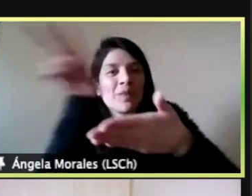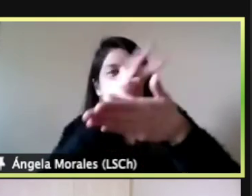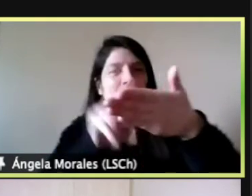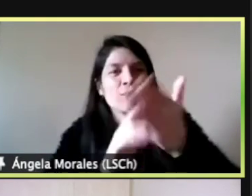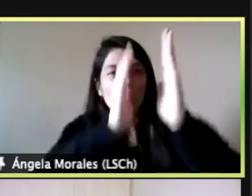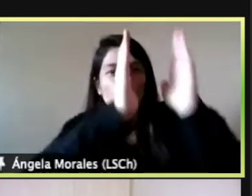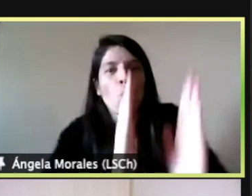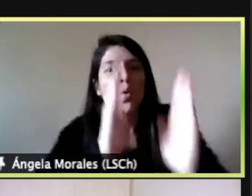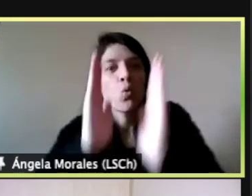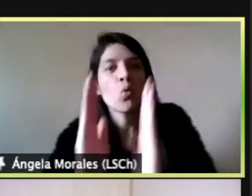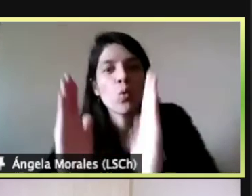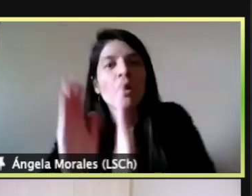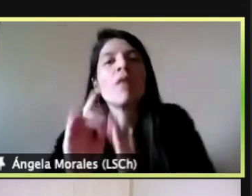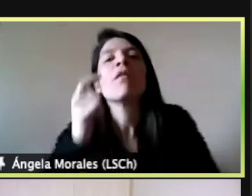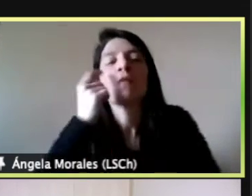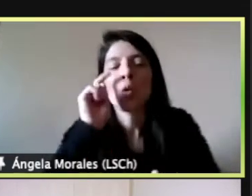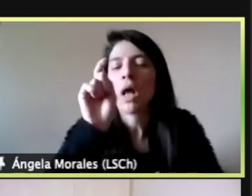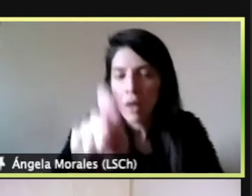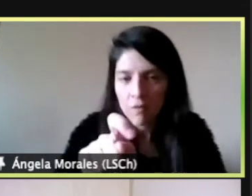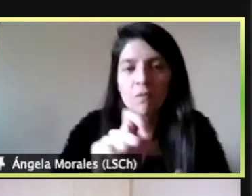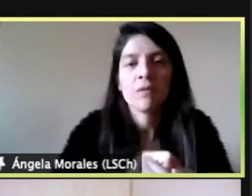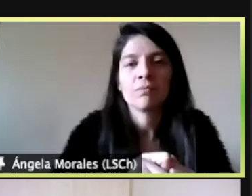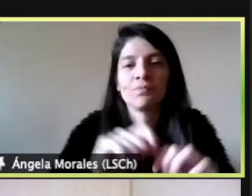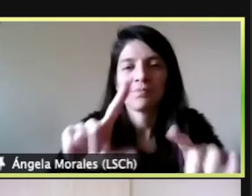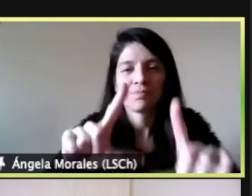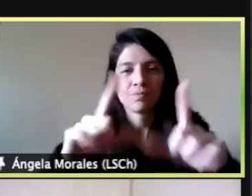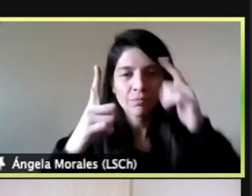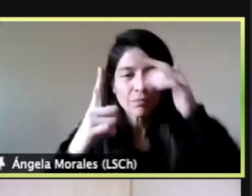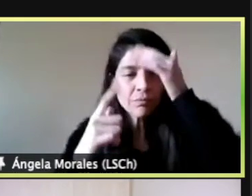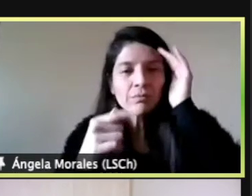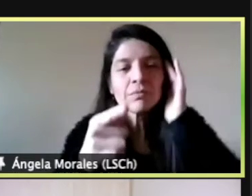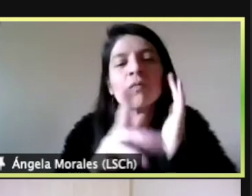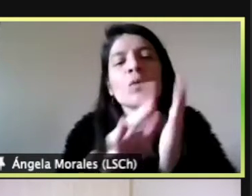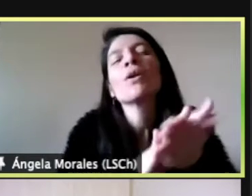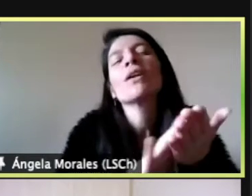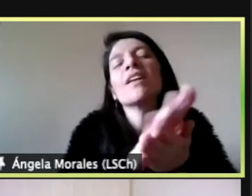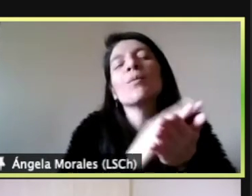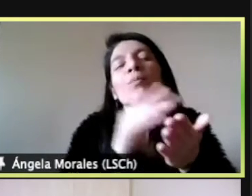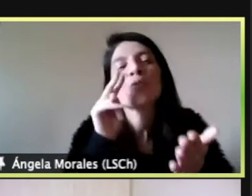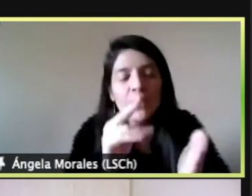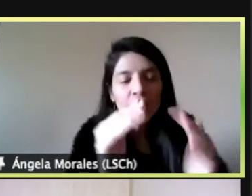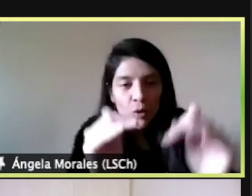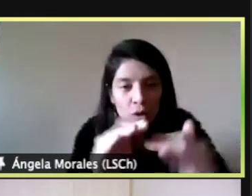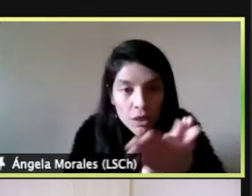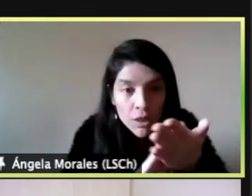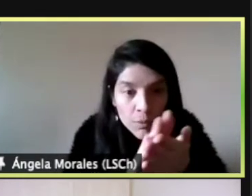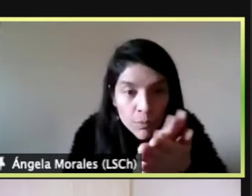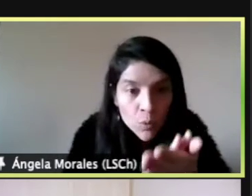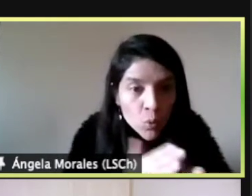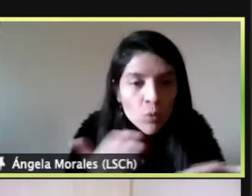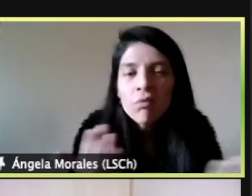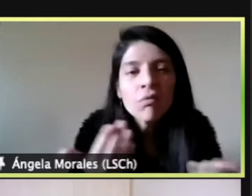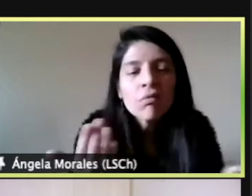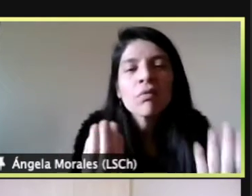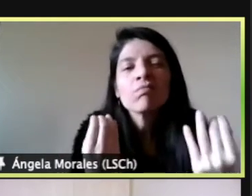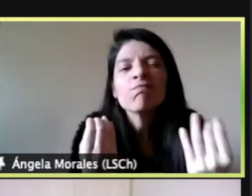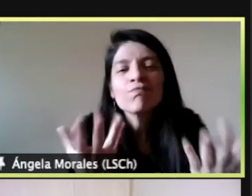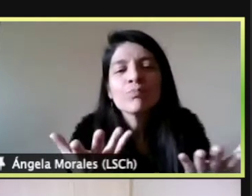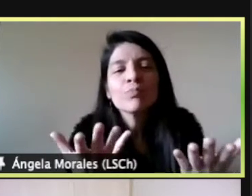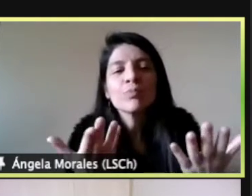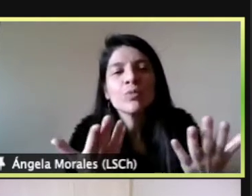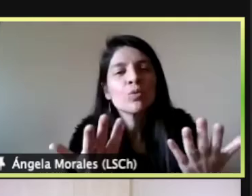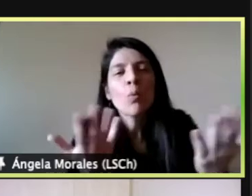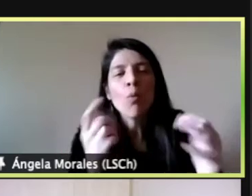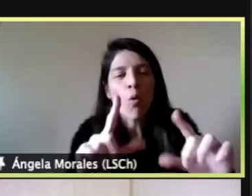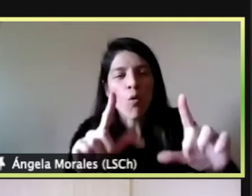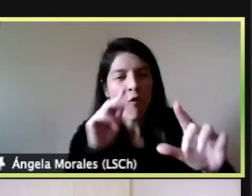esta ventana. Si se fijan acá me da como un ejemplo de lo que aparece en Excel, ya con menos formato, es un